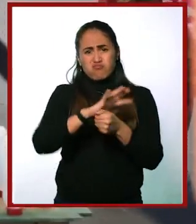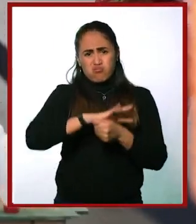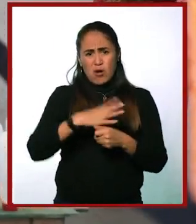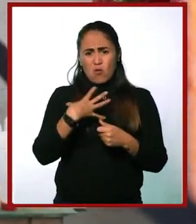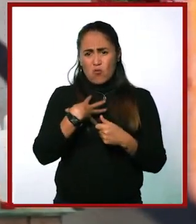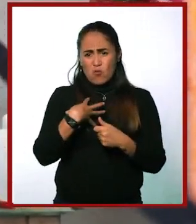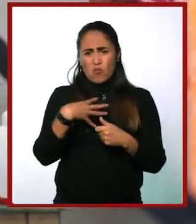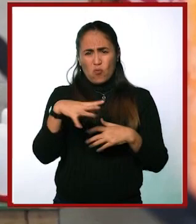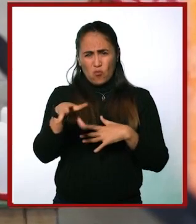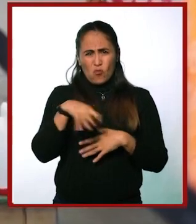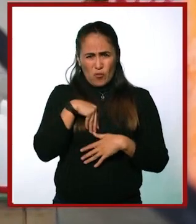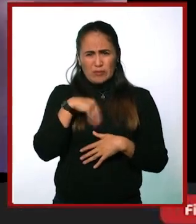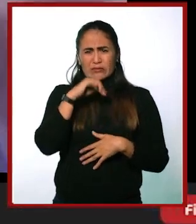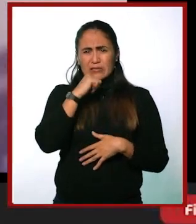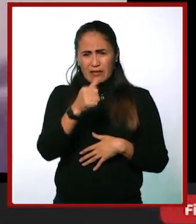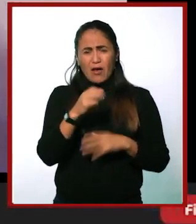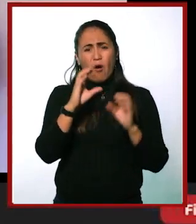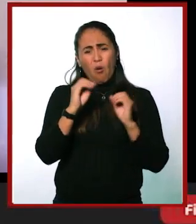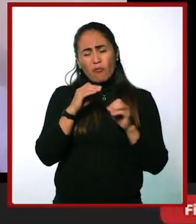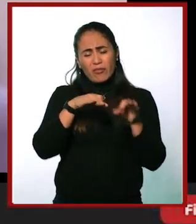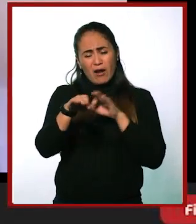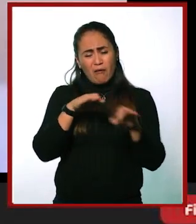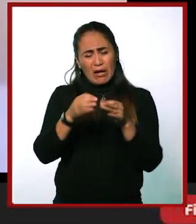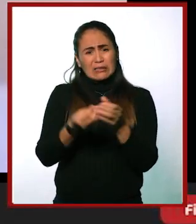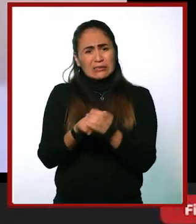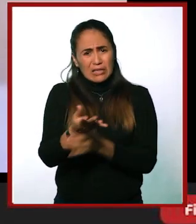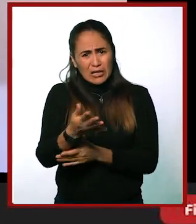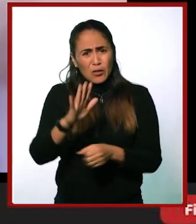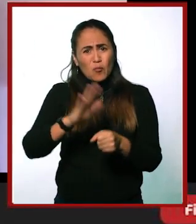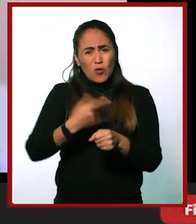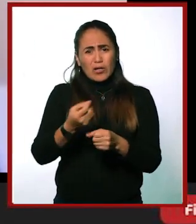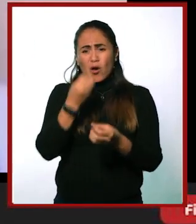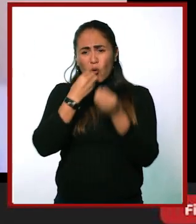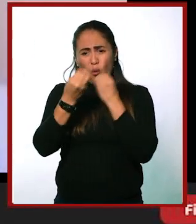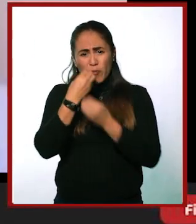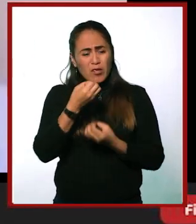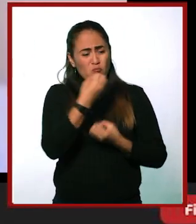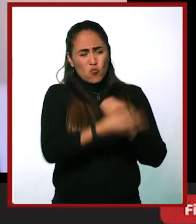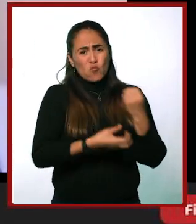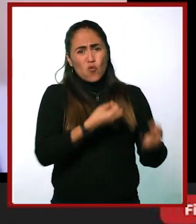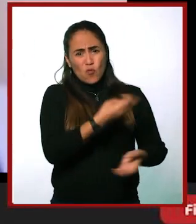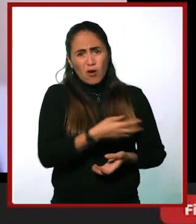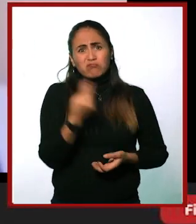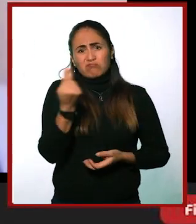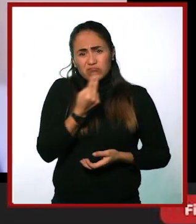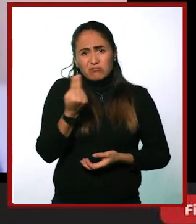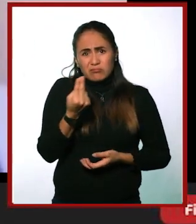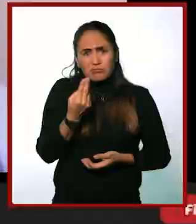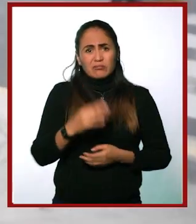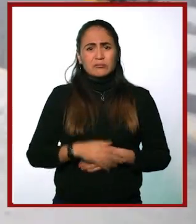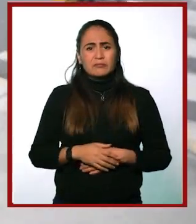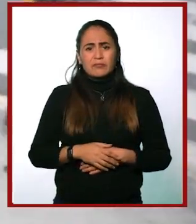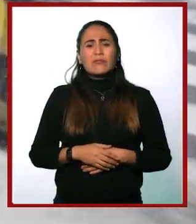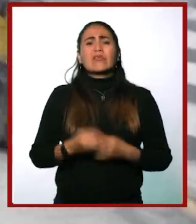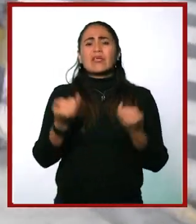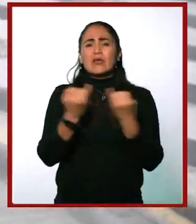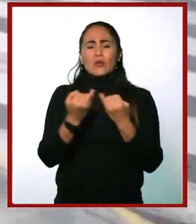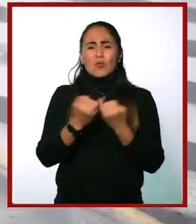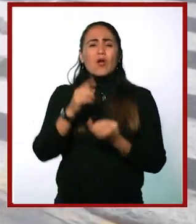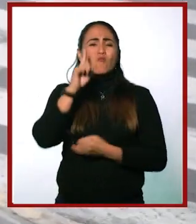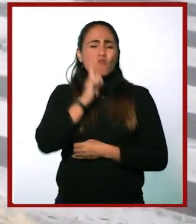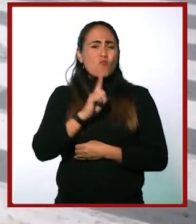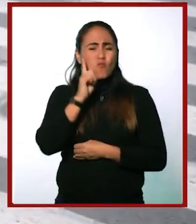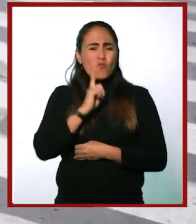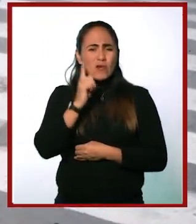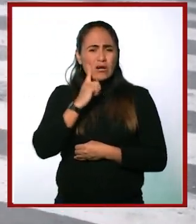contagiarse o salir a trabajar porque tienen que llevarle el sustento a su familia, ¿no? También el tema de las mujeres,